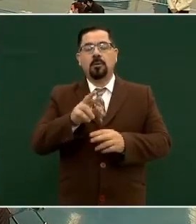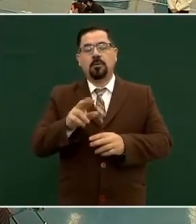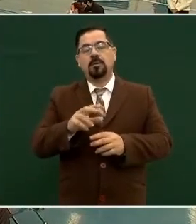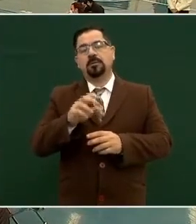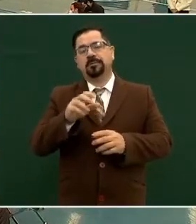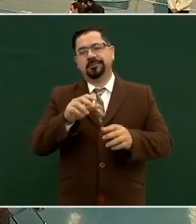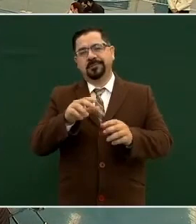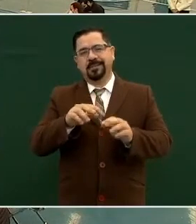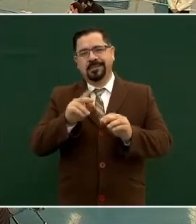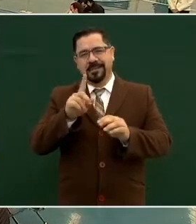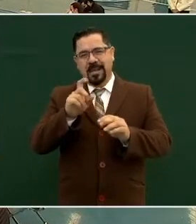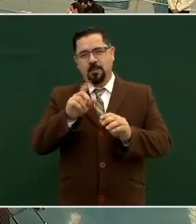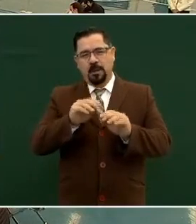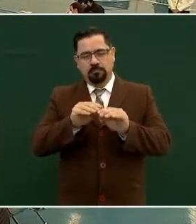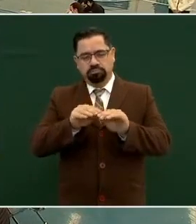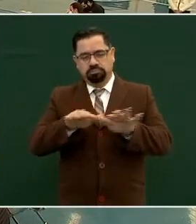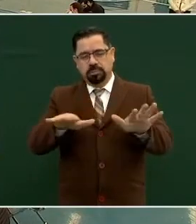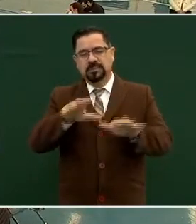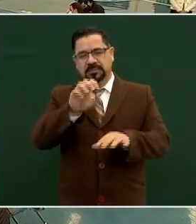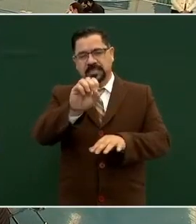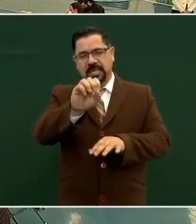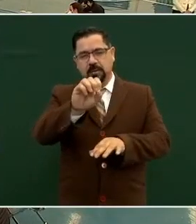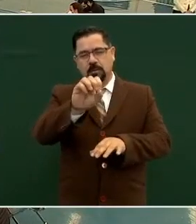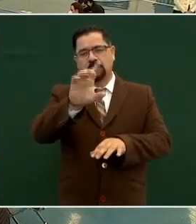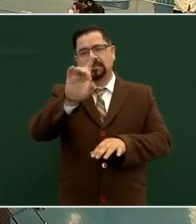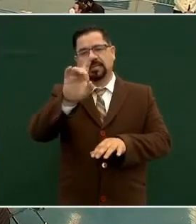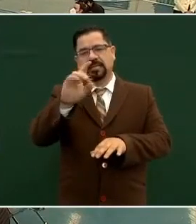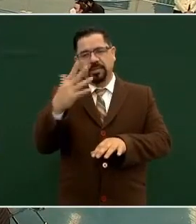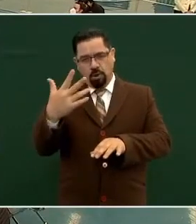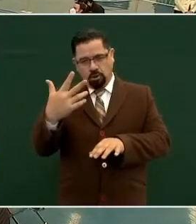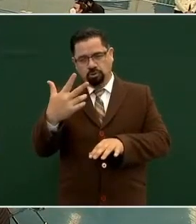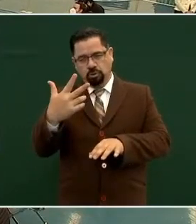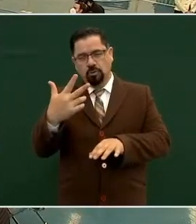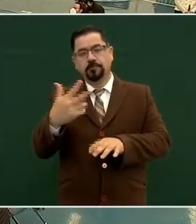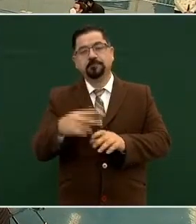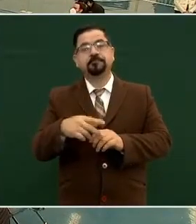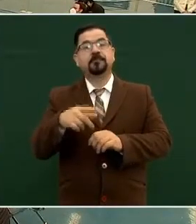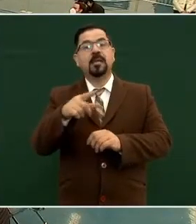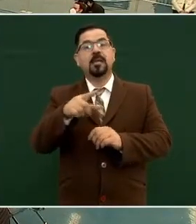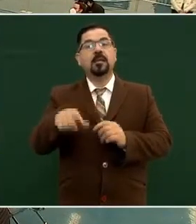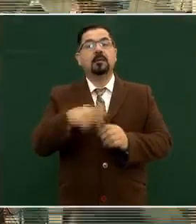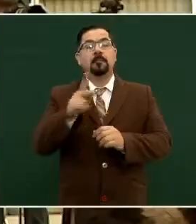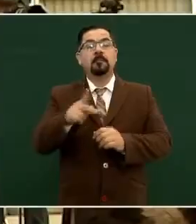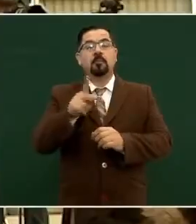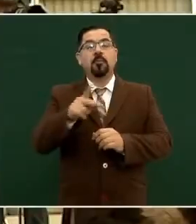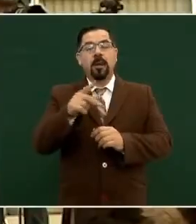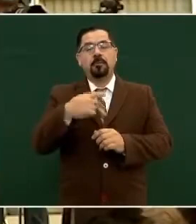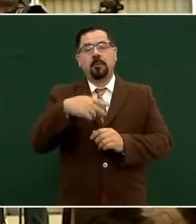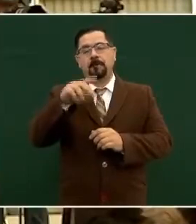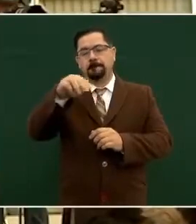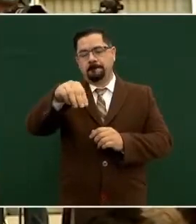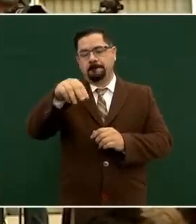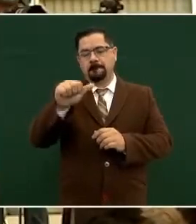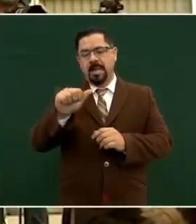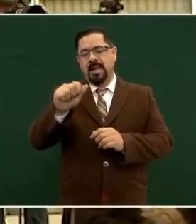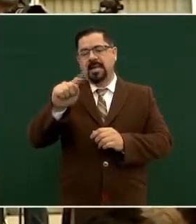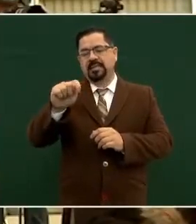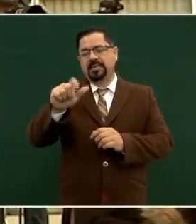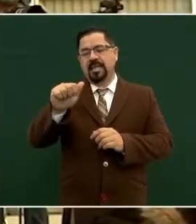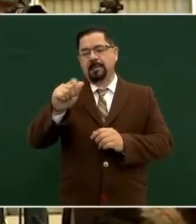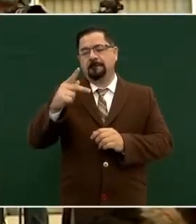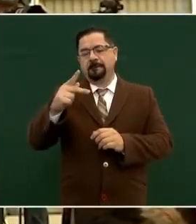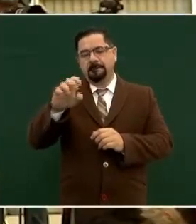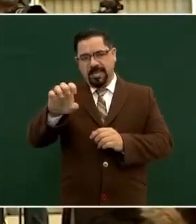mal no lo recuerdo. Ellos le pedían la división del sector social del sector privado. Es un tema que ya se